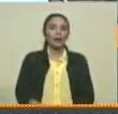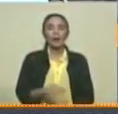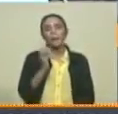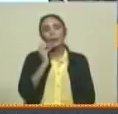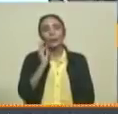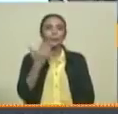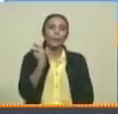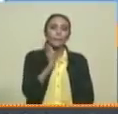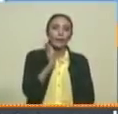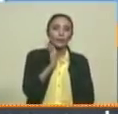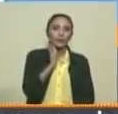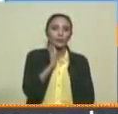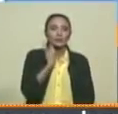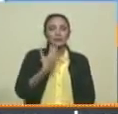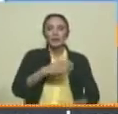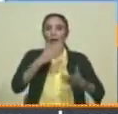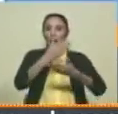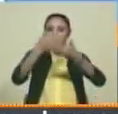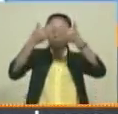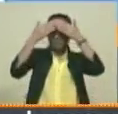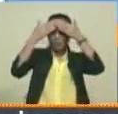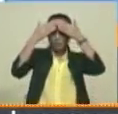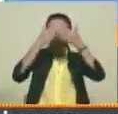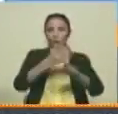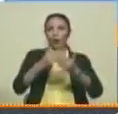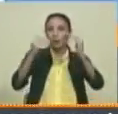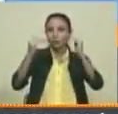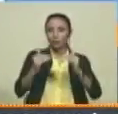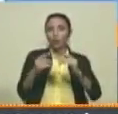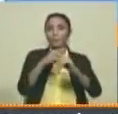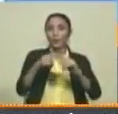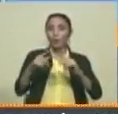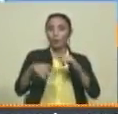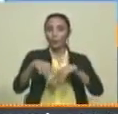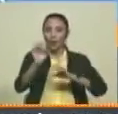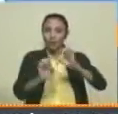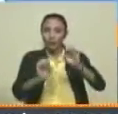trapito, te la bajas un poquito, pero después tienes que ir a la infección.